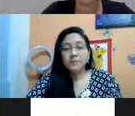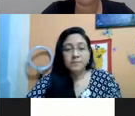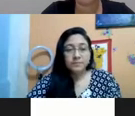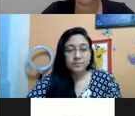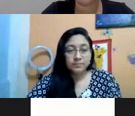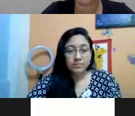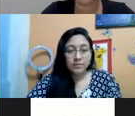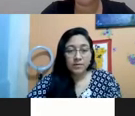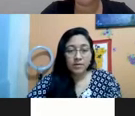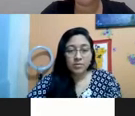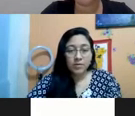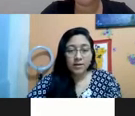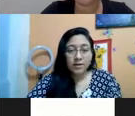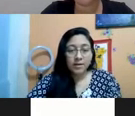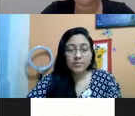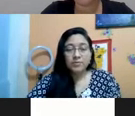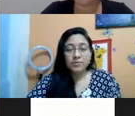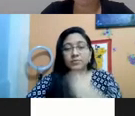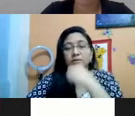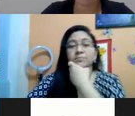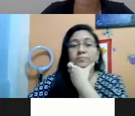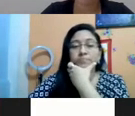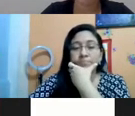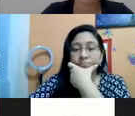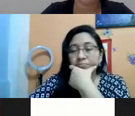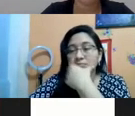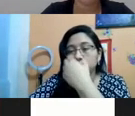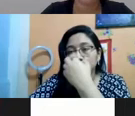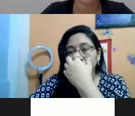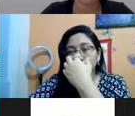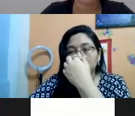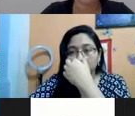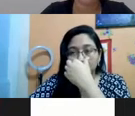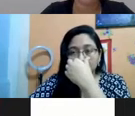semanal, guardar cambios y mostrar.